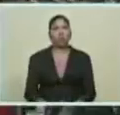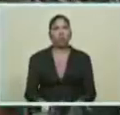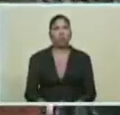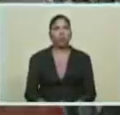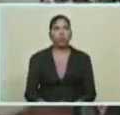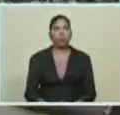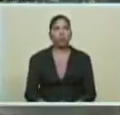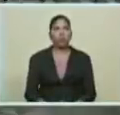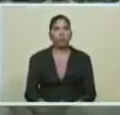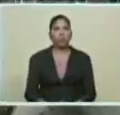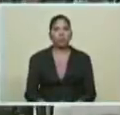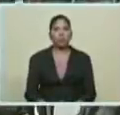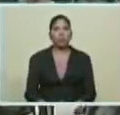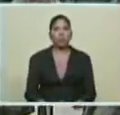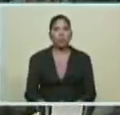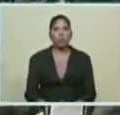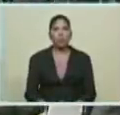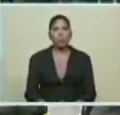de la patria, sí.